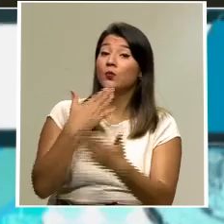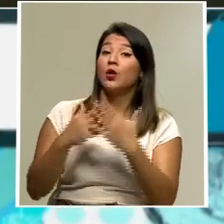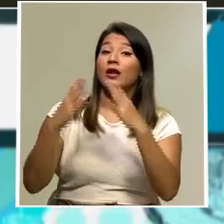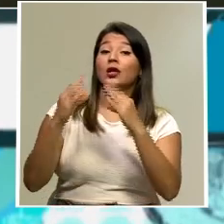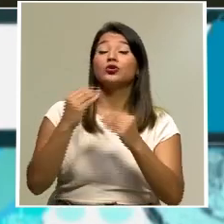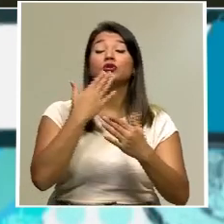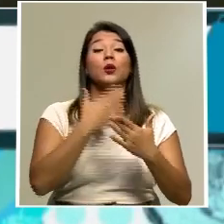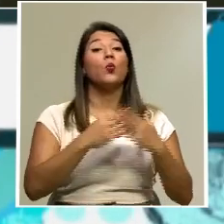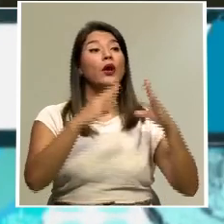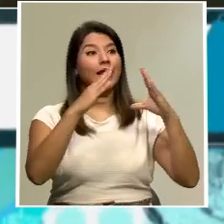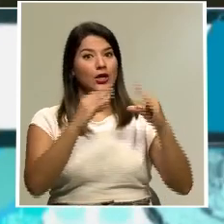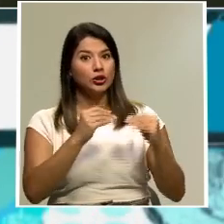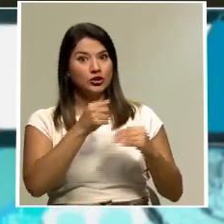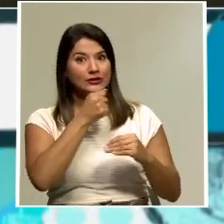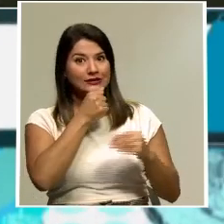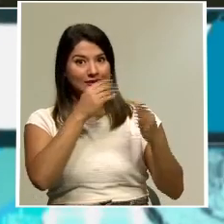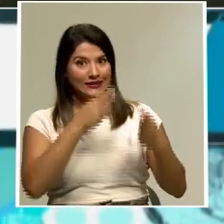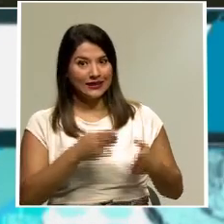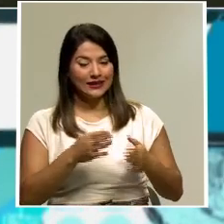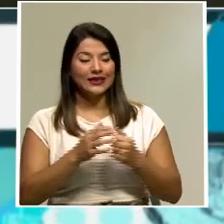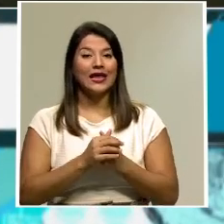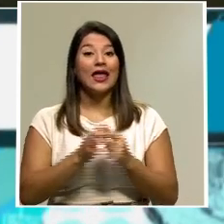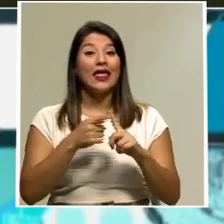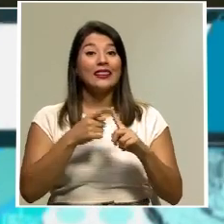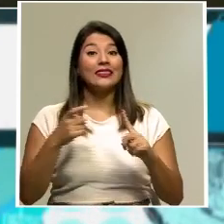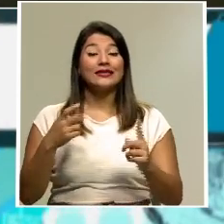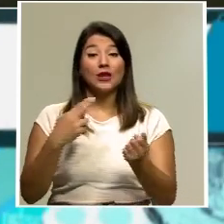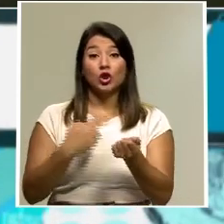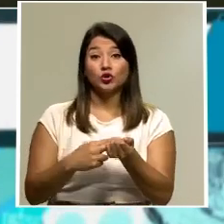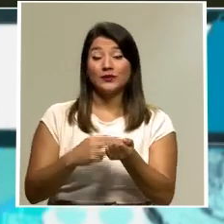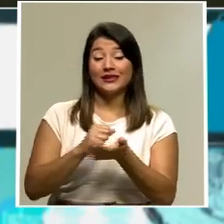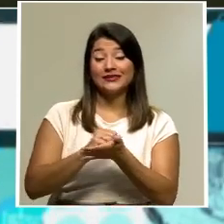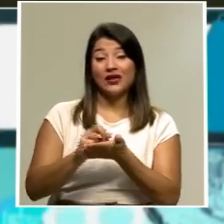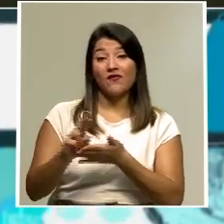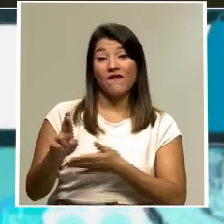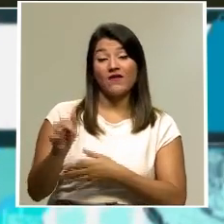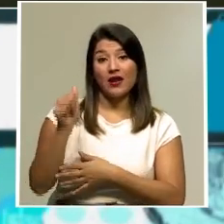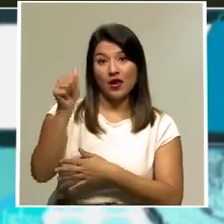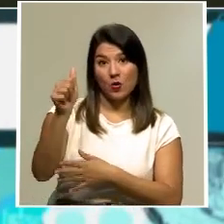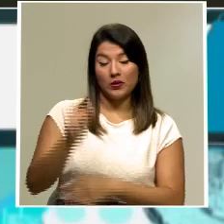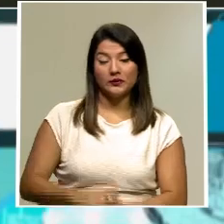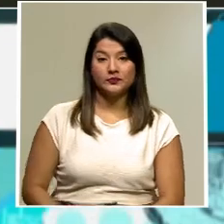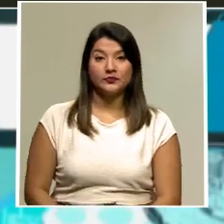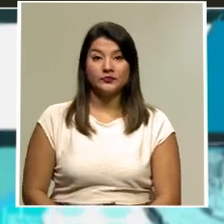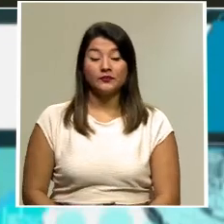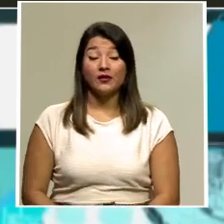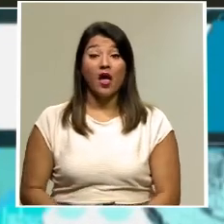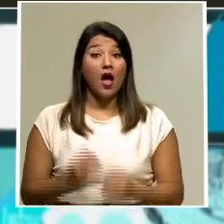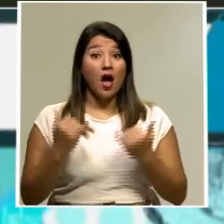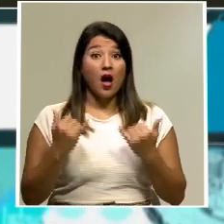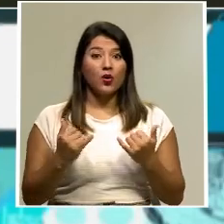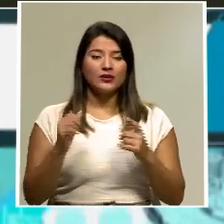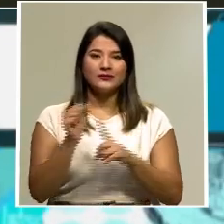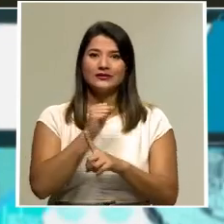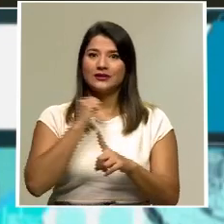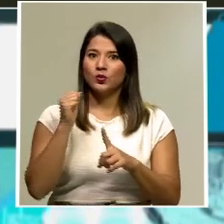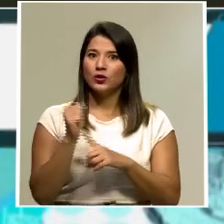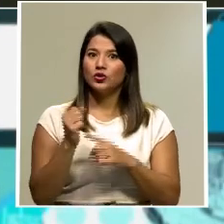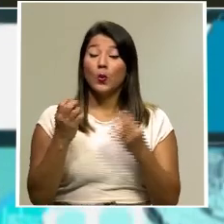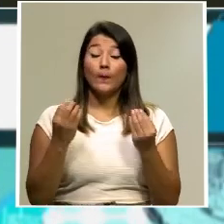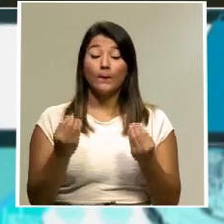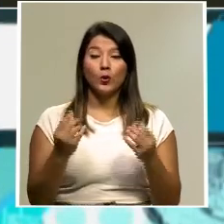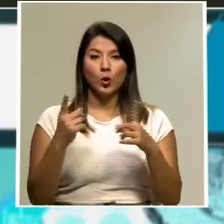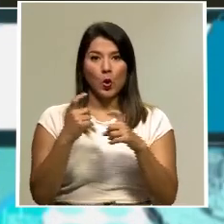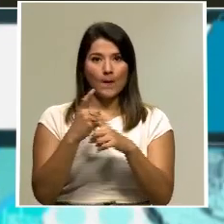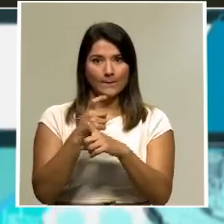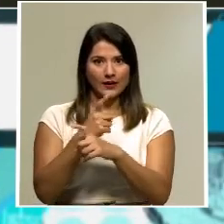Ana Marta Arce, desde el Hospital San Rafael de Alajuela. Una situación muy complicada